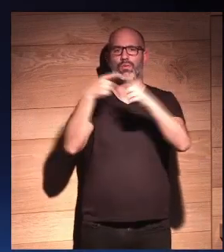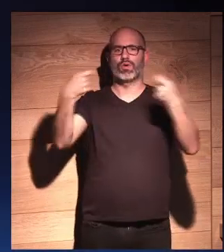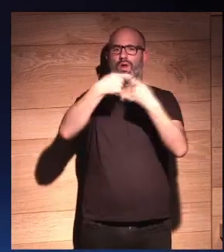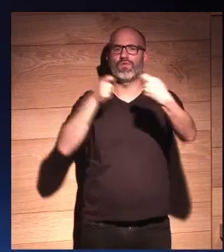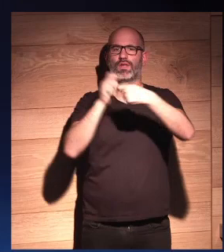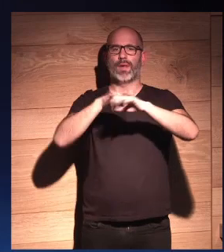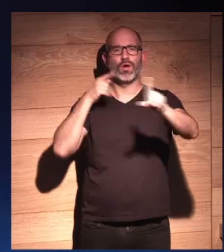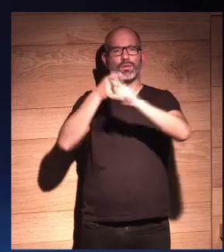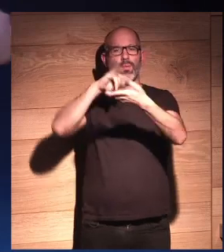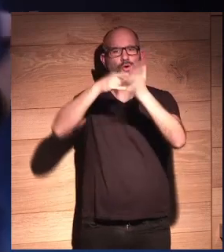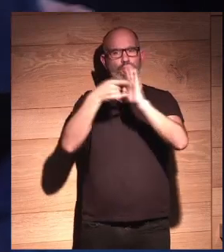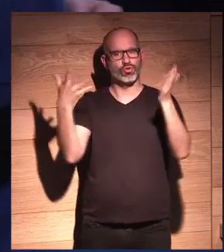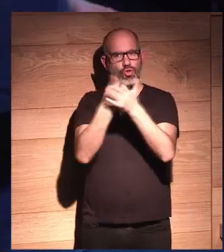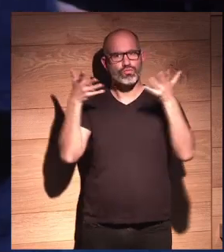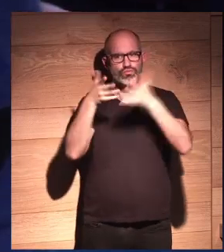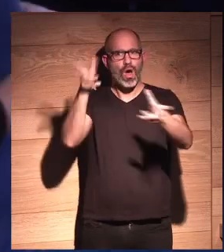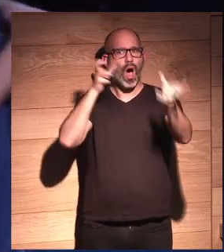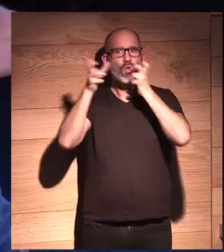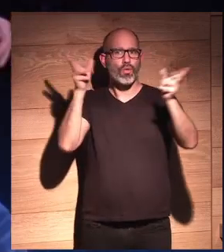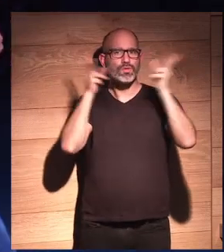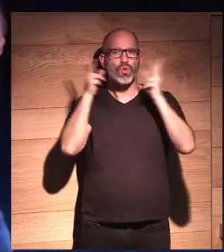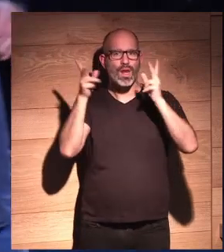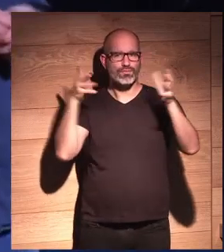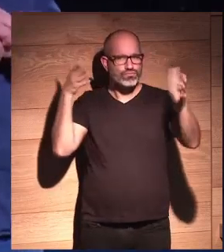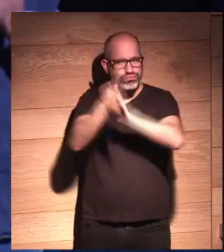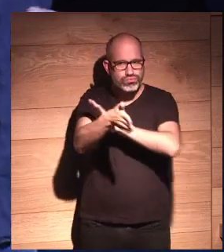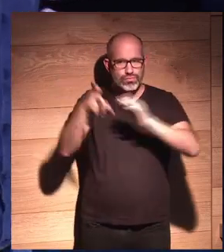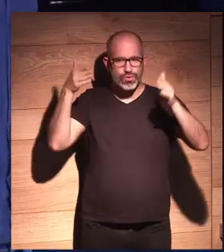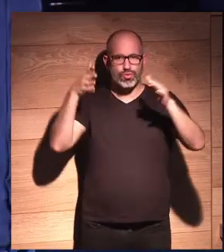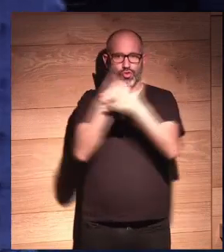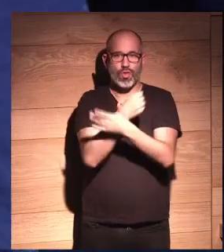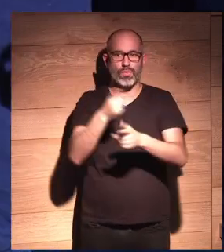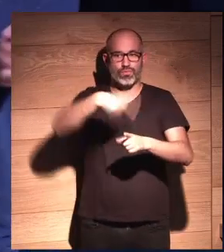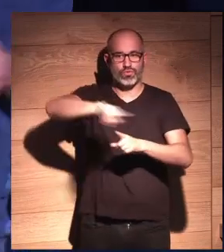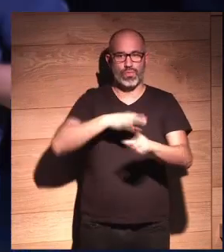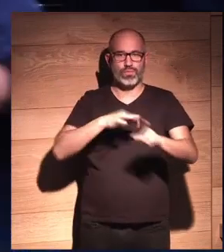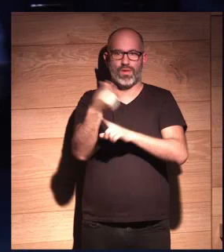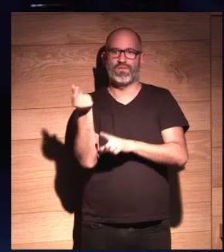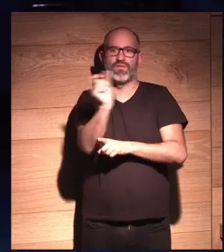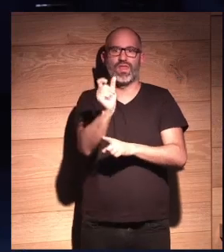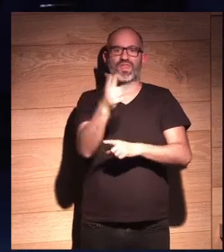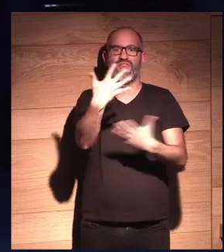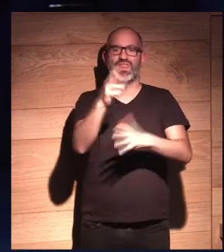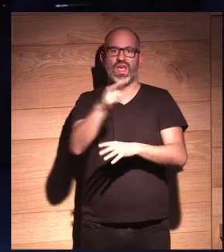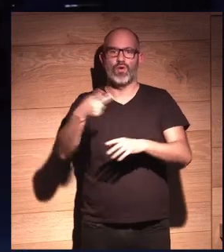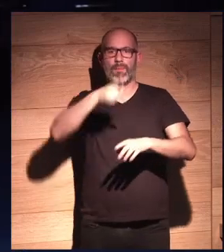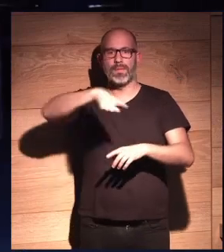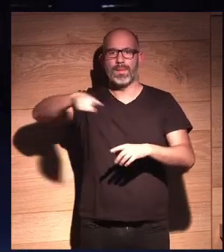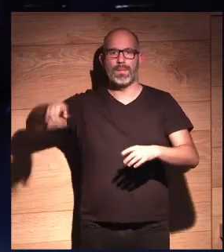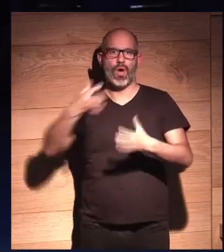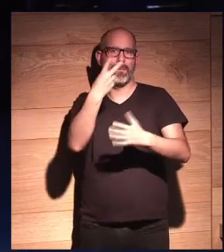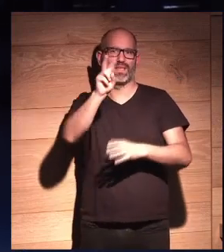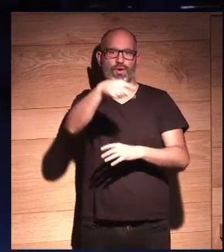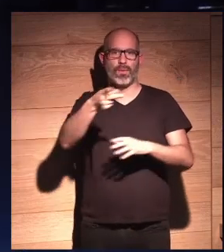podéis enfocar solo vuestros proyectos audiovisuales y vosotros mismos pusierais un fee fijo, yo que sé, de 10 euros al mes o 20 euros al